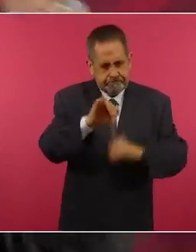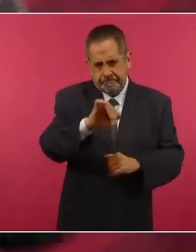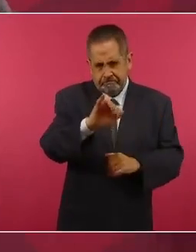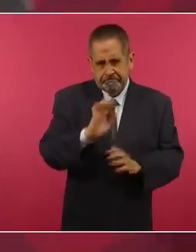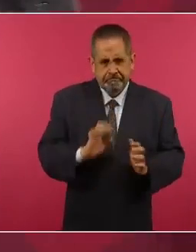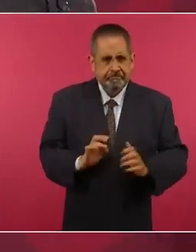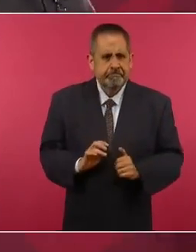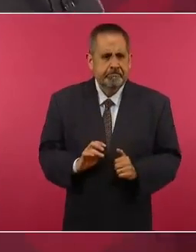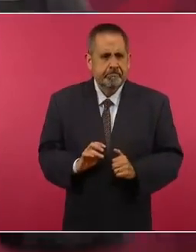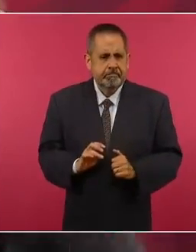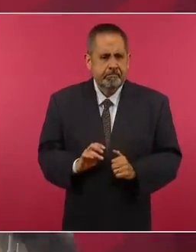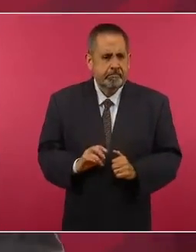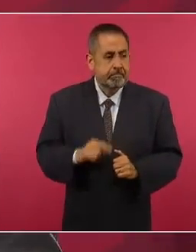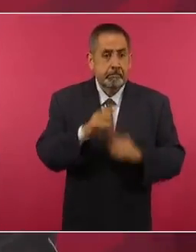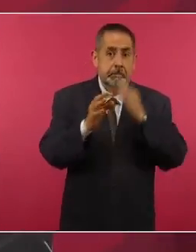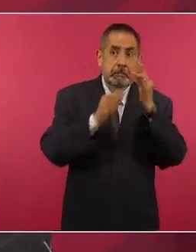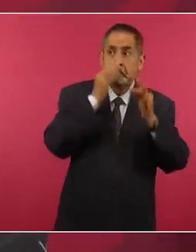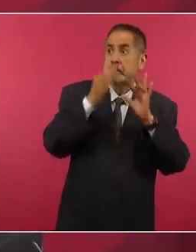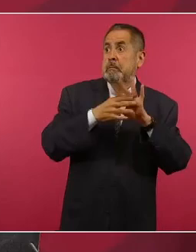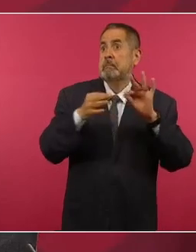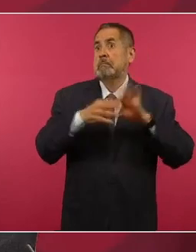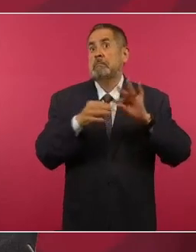Y es noticia.